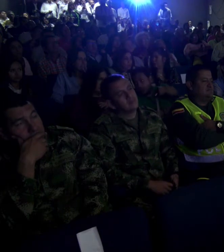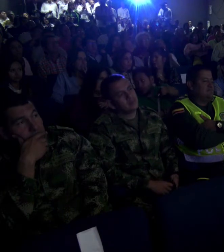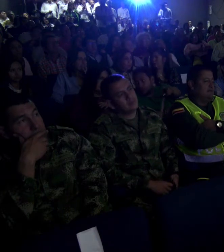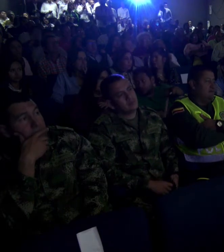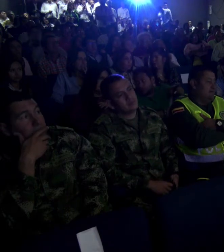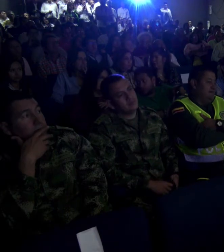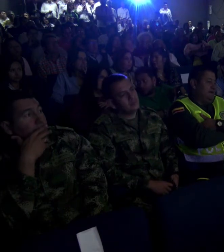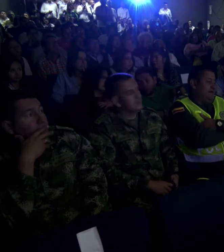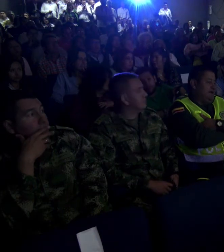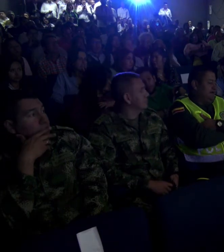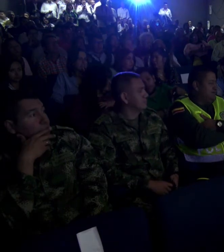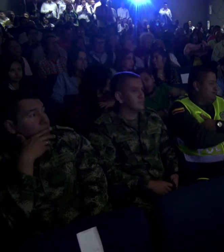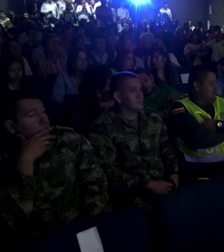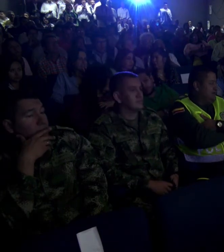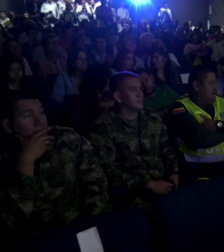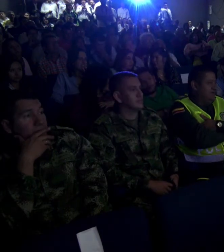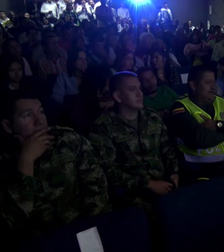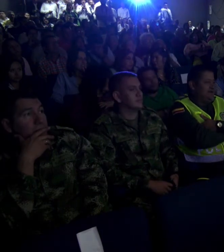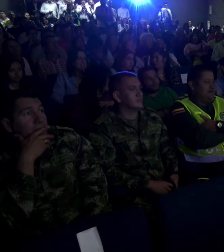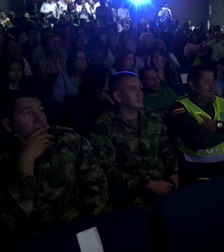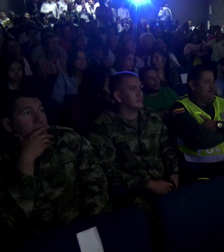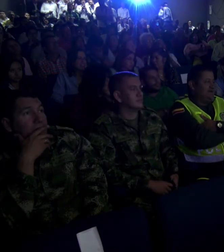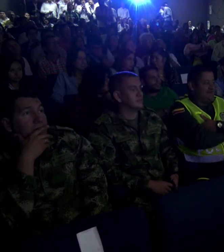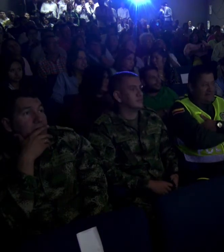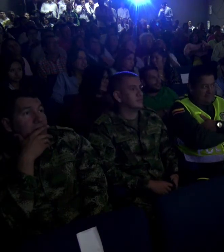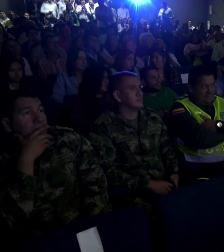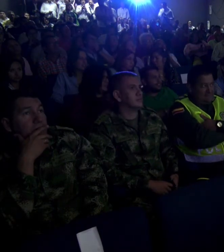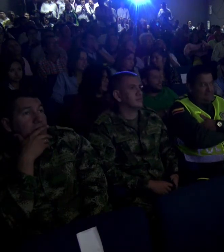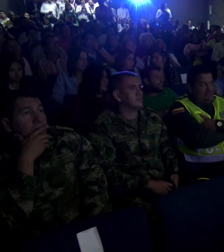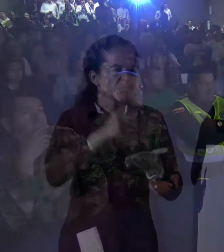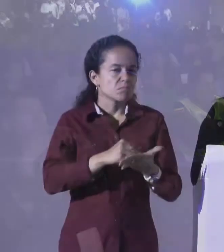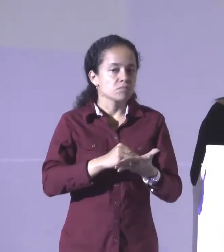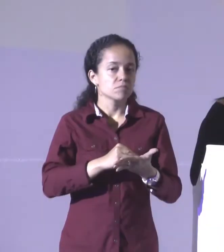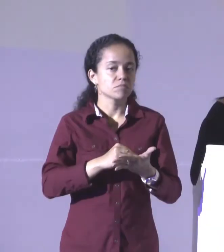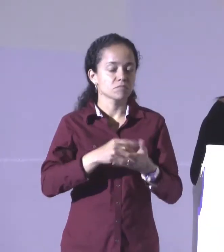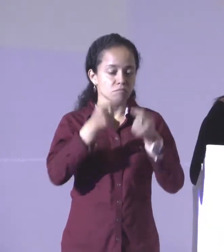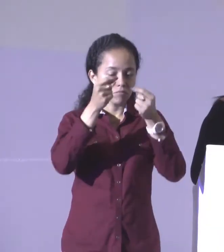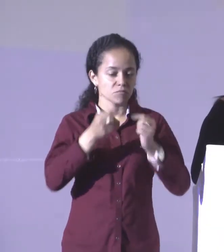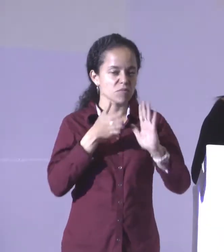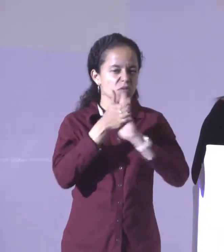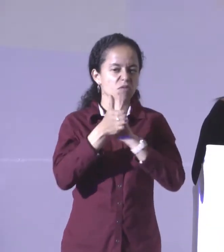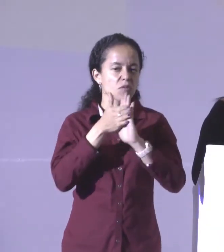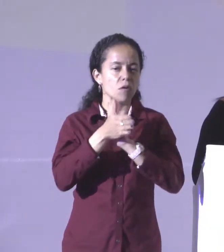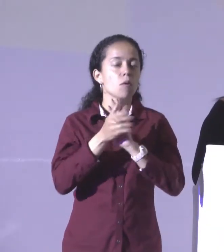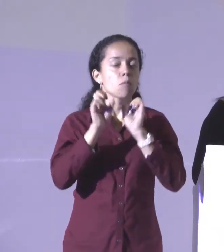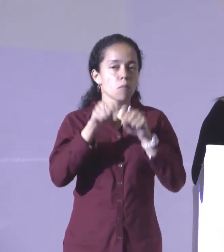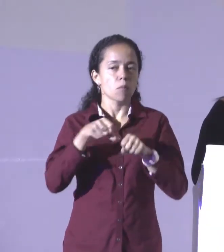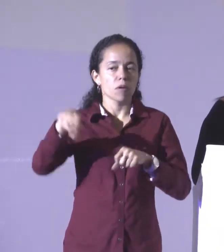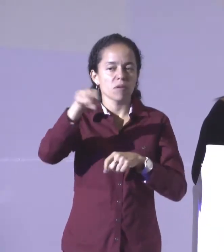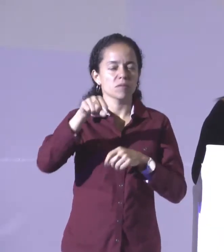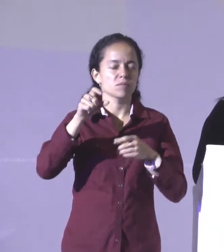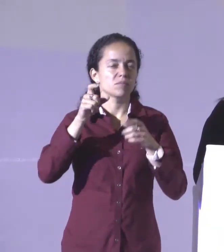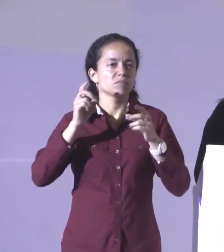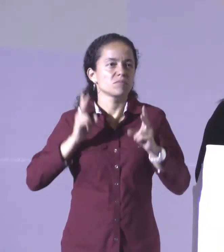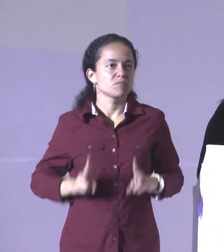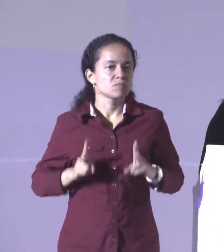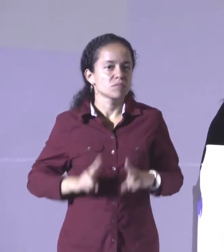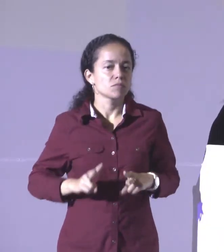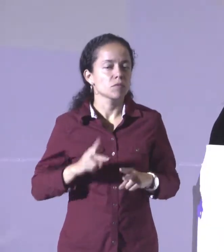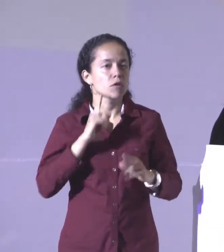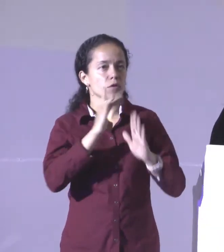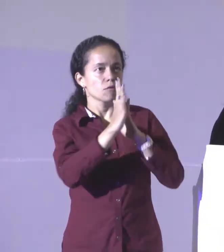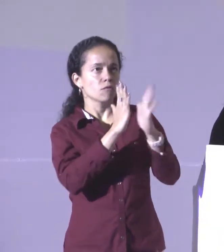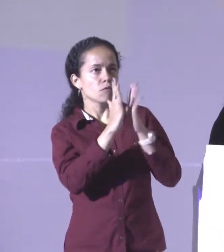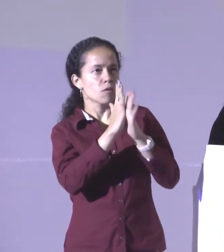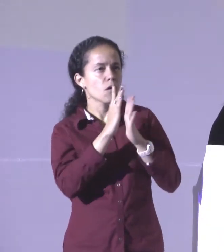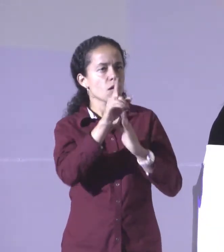Continuemos con la segunda pregunta. En su opinión, ¿la audiencia de rendición de cuentas permite a la ciudadanía A, informarse sobre la